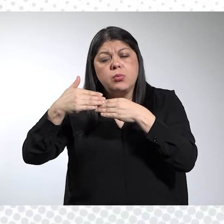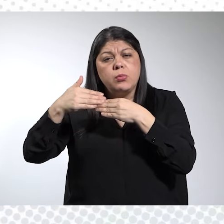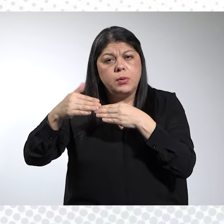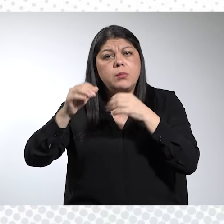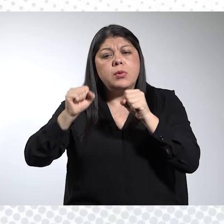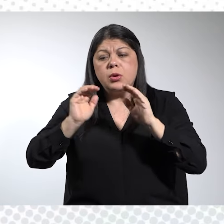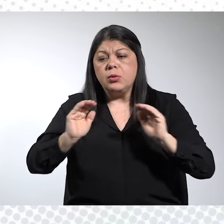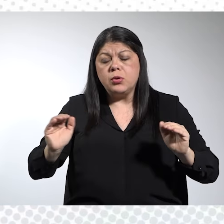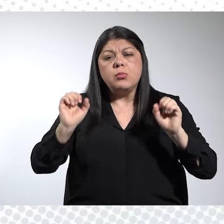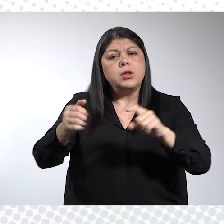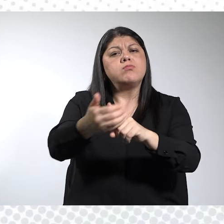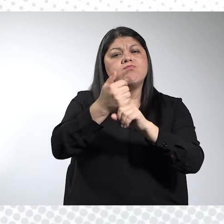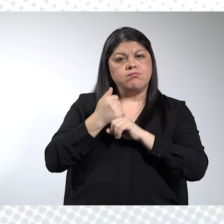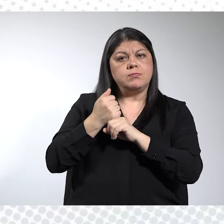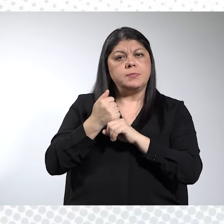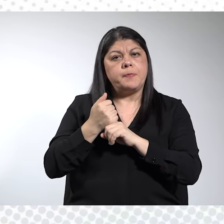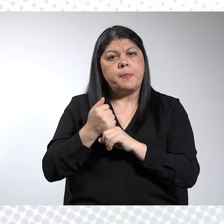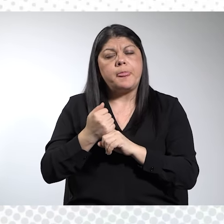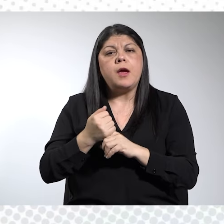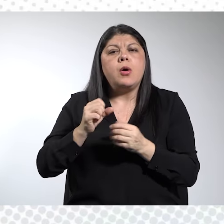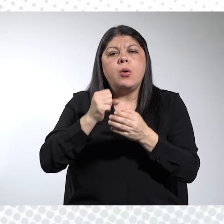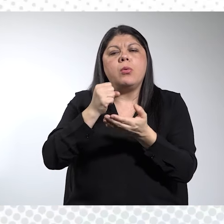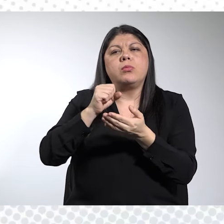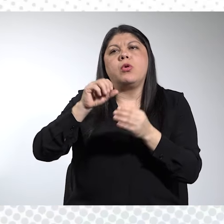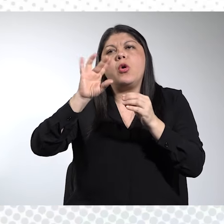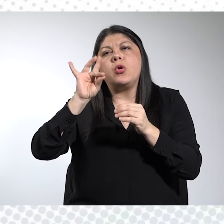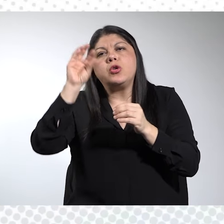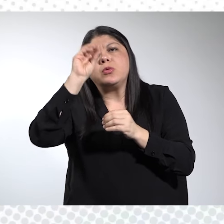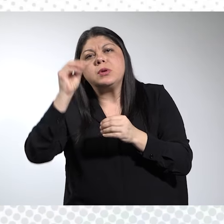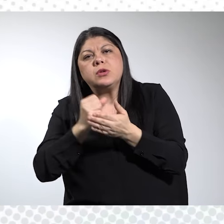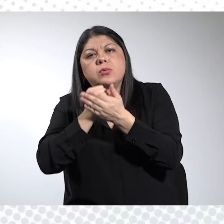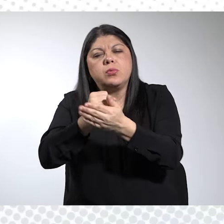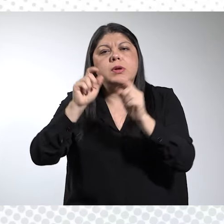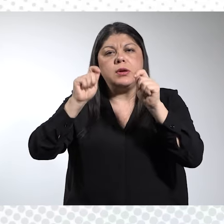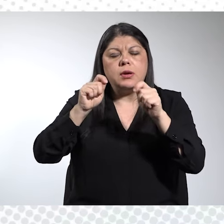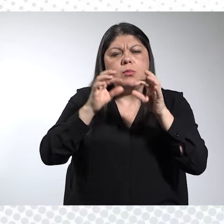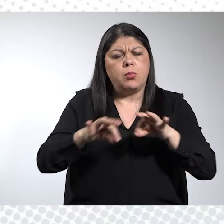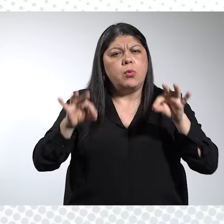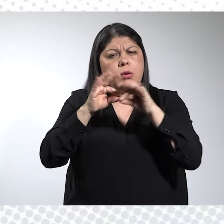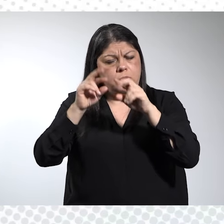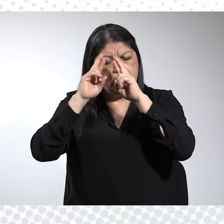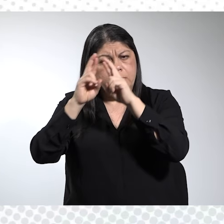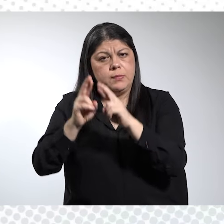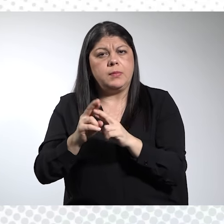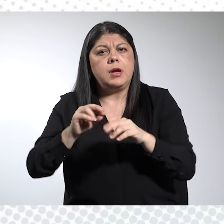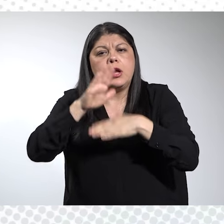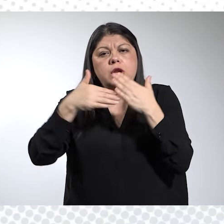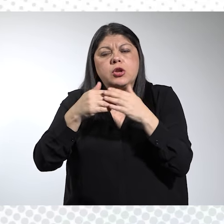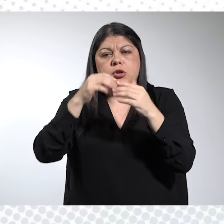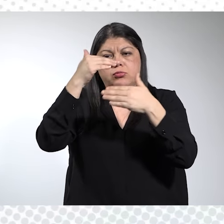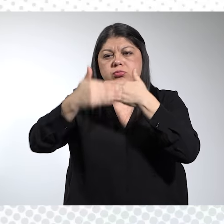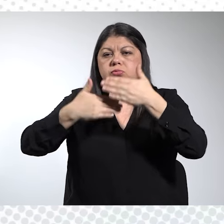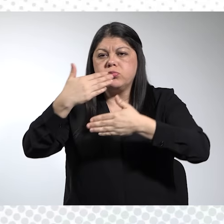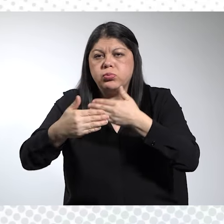plazo para que nuestros niños sean rescatados. Y obviamente la inversión del 8% en la educación para nosotros es súper importante respetarla en todas